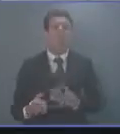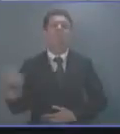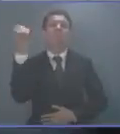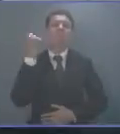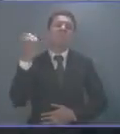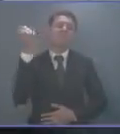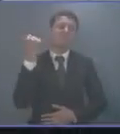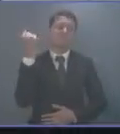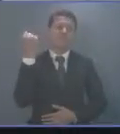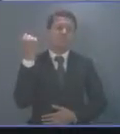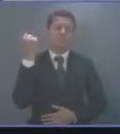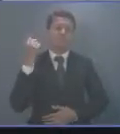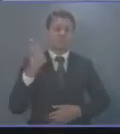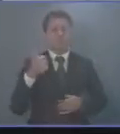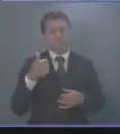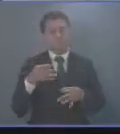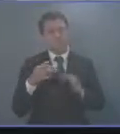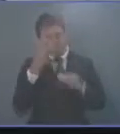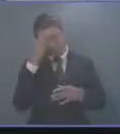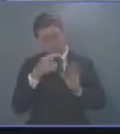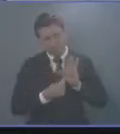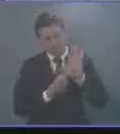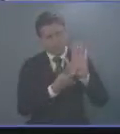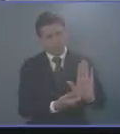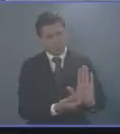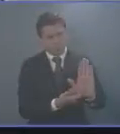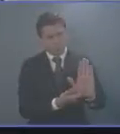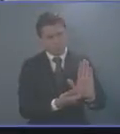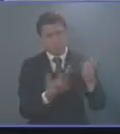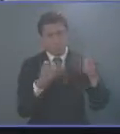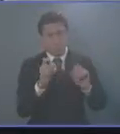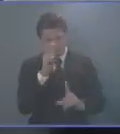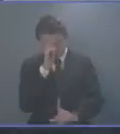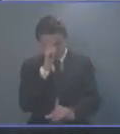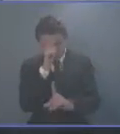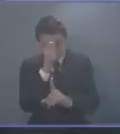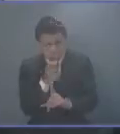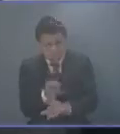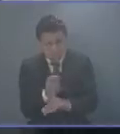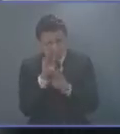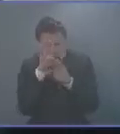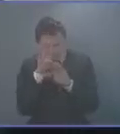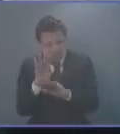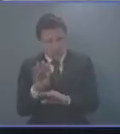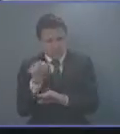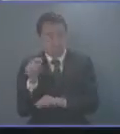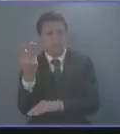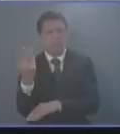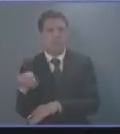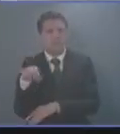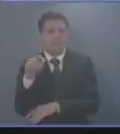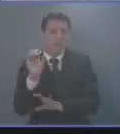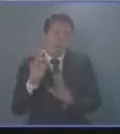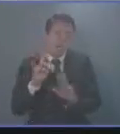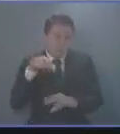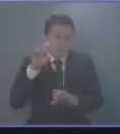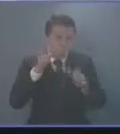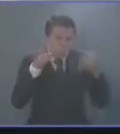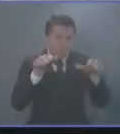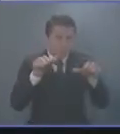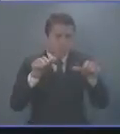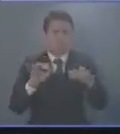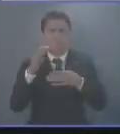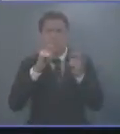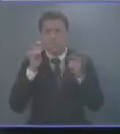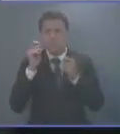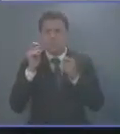con señales de buena voluntad, para que se reconozca y se apruebe este mismo día esta pieza, ya